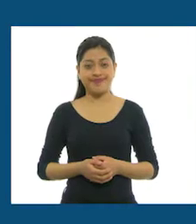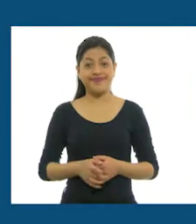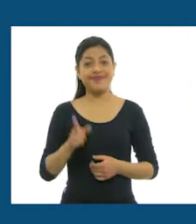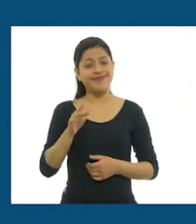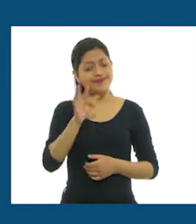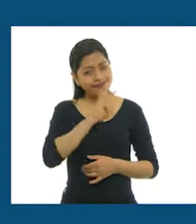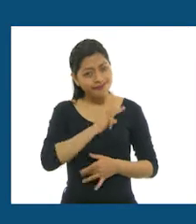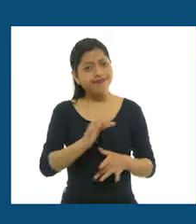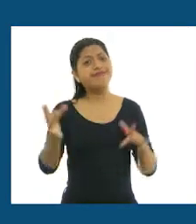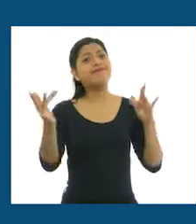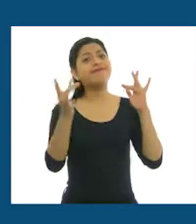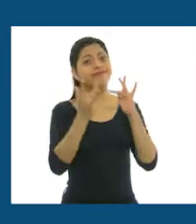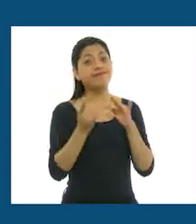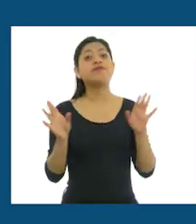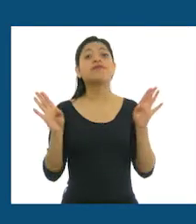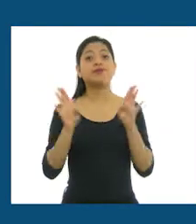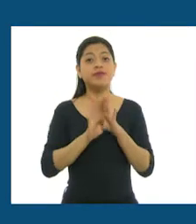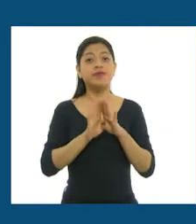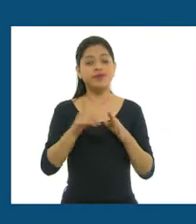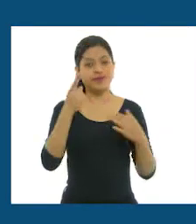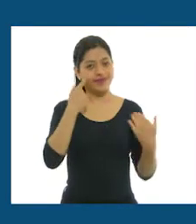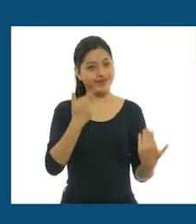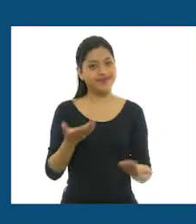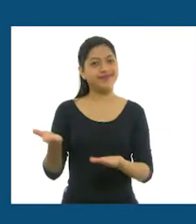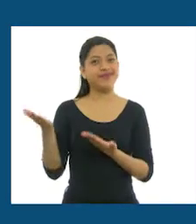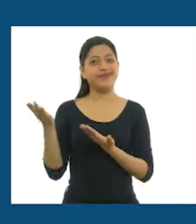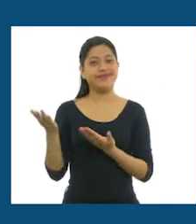Puedes contactarnos por